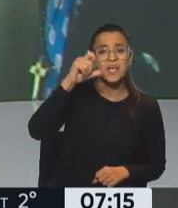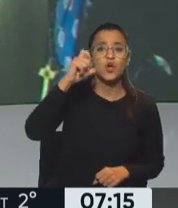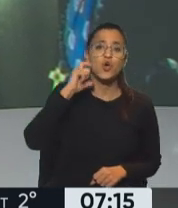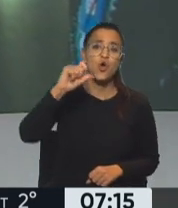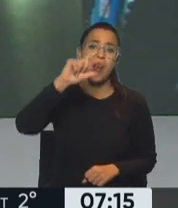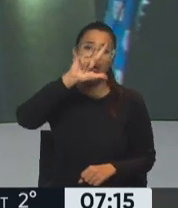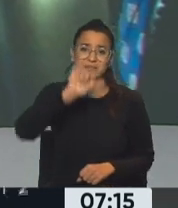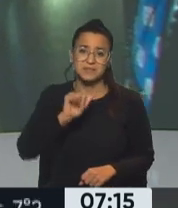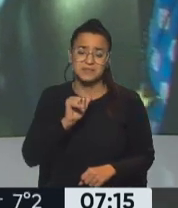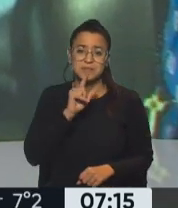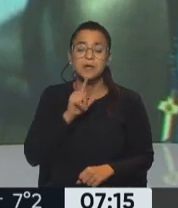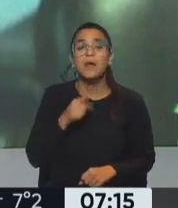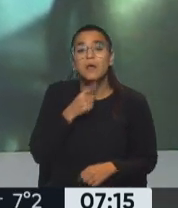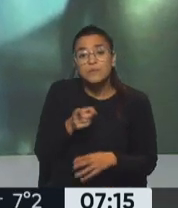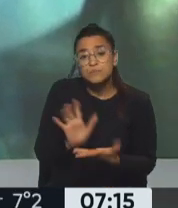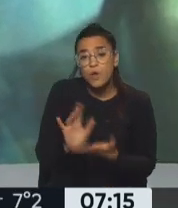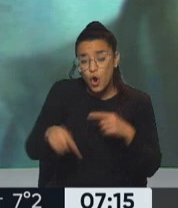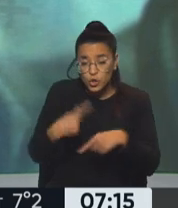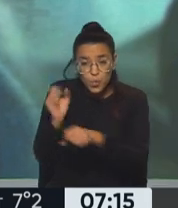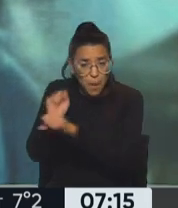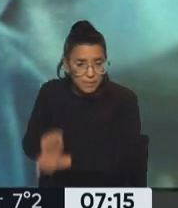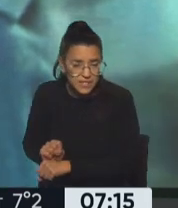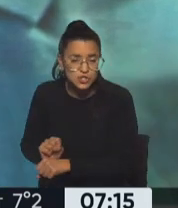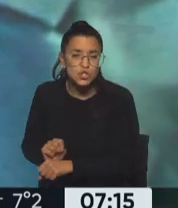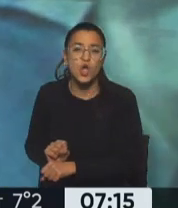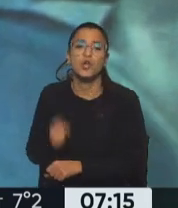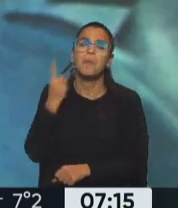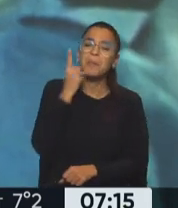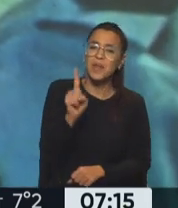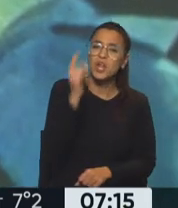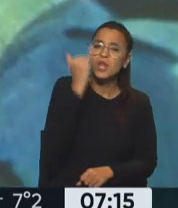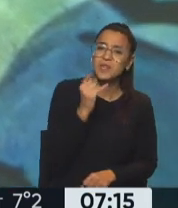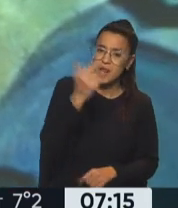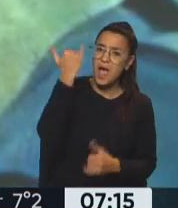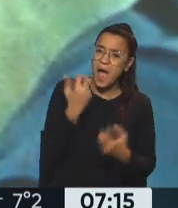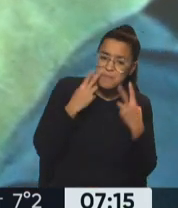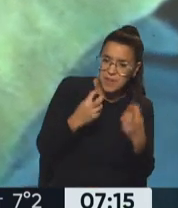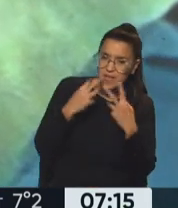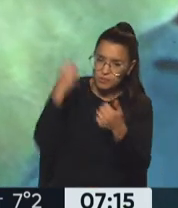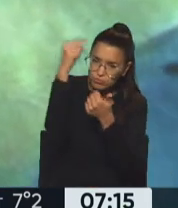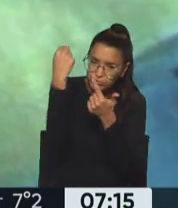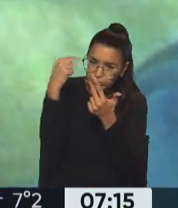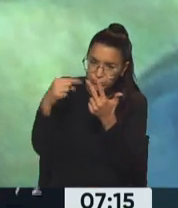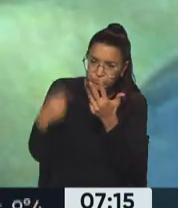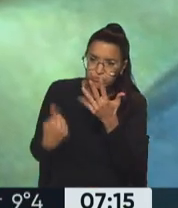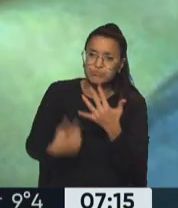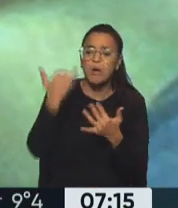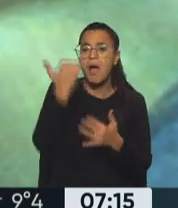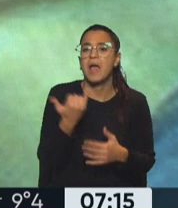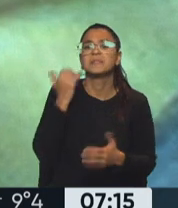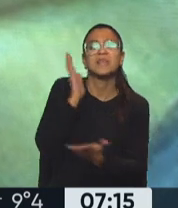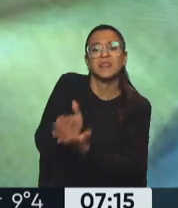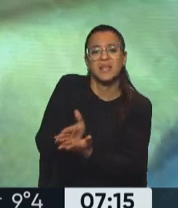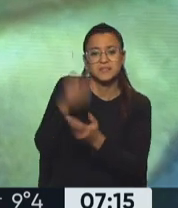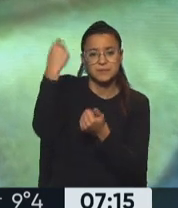es engañosa, porque va a seguir en prisión, ¿eh? Porque tiene varias causas y tiene varias